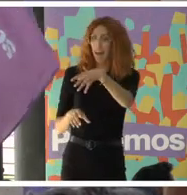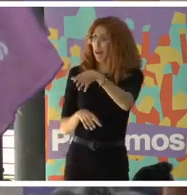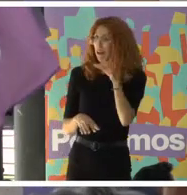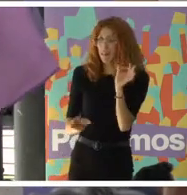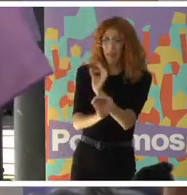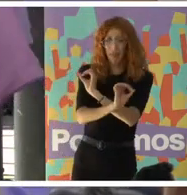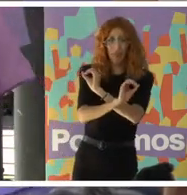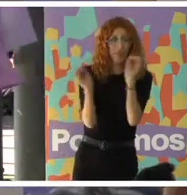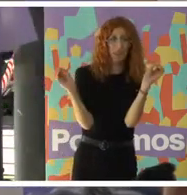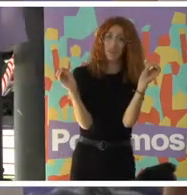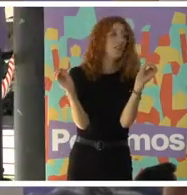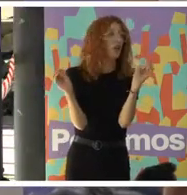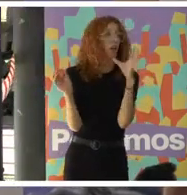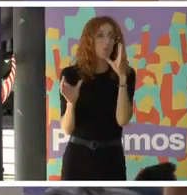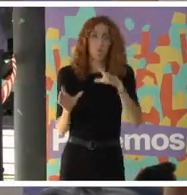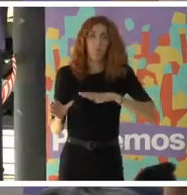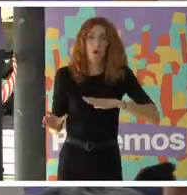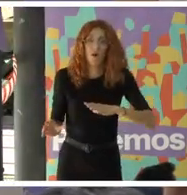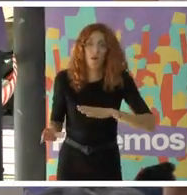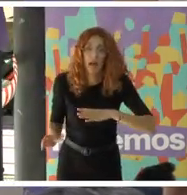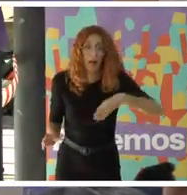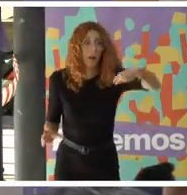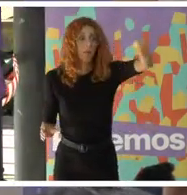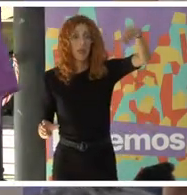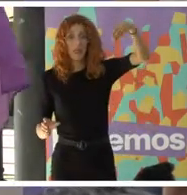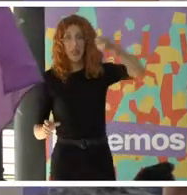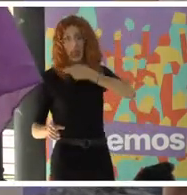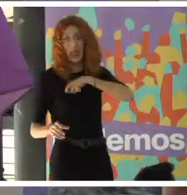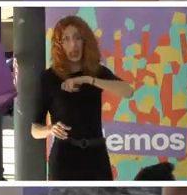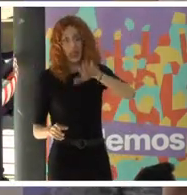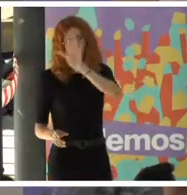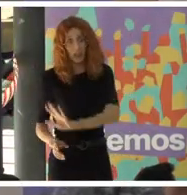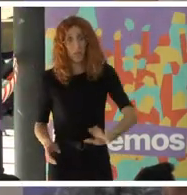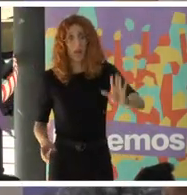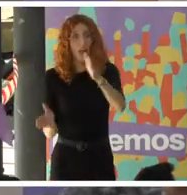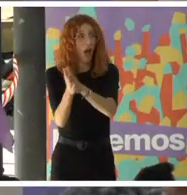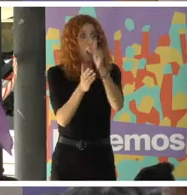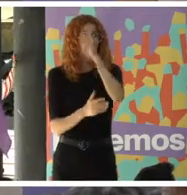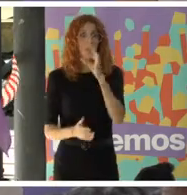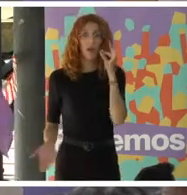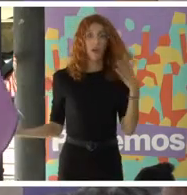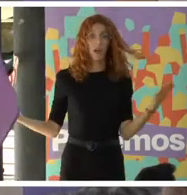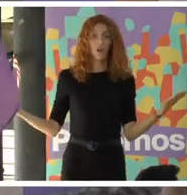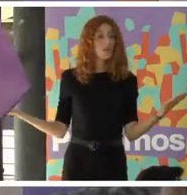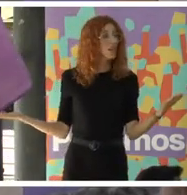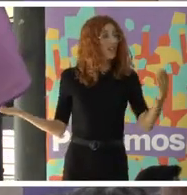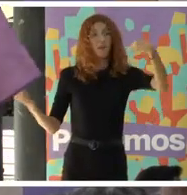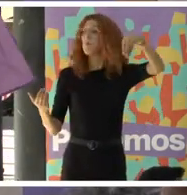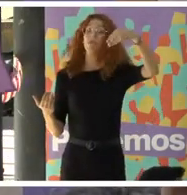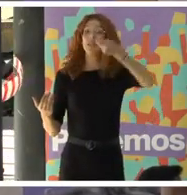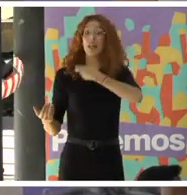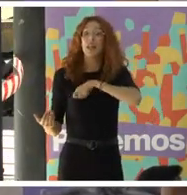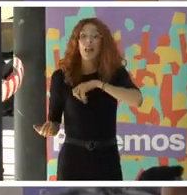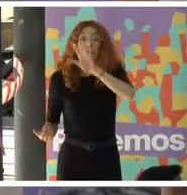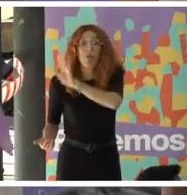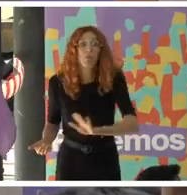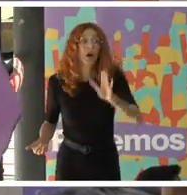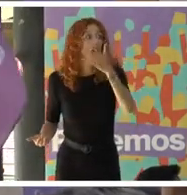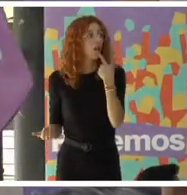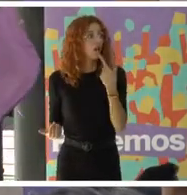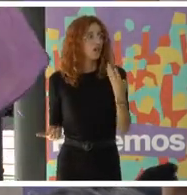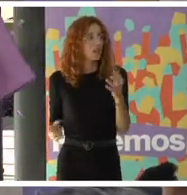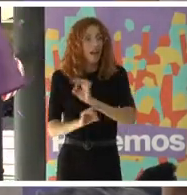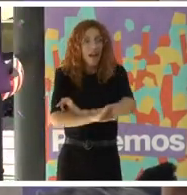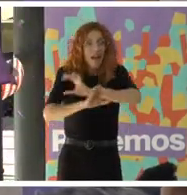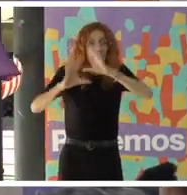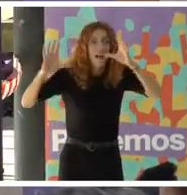o sea, es que, por favor, ¿qué es el presidente de España, compañeros y compañeras? ¿Qué es el presidente de España? Está tan